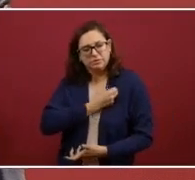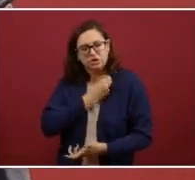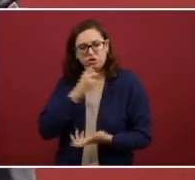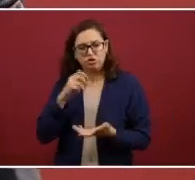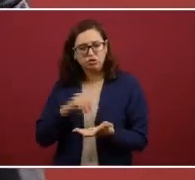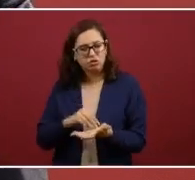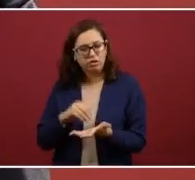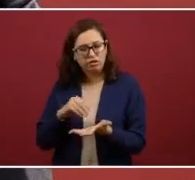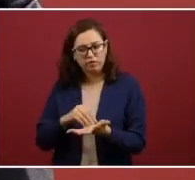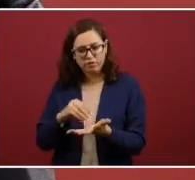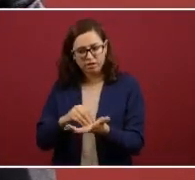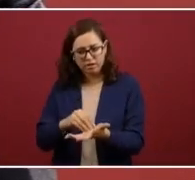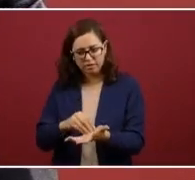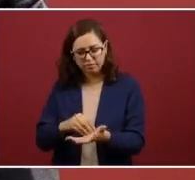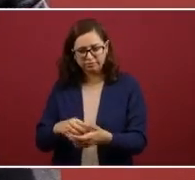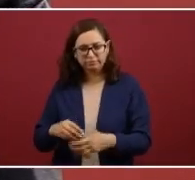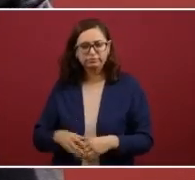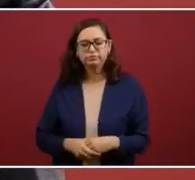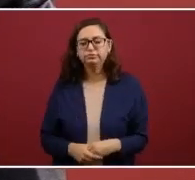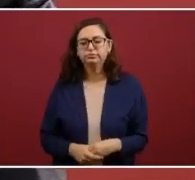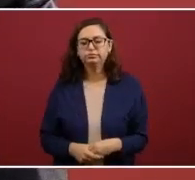doliendo.